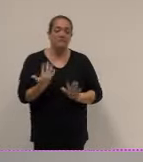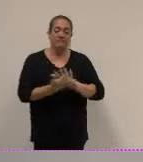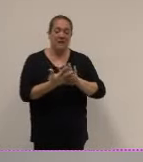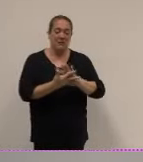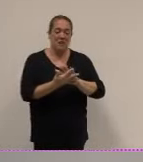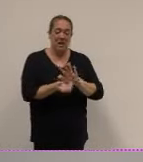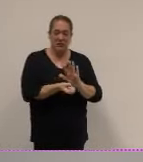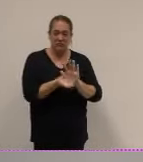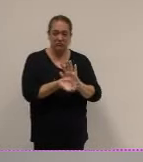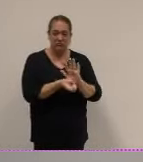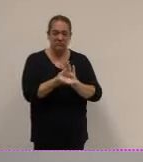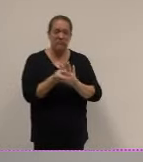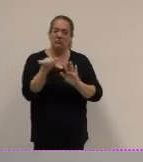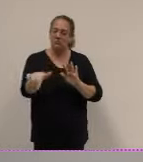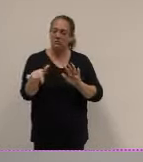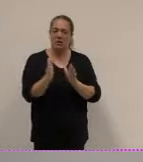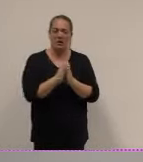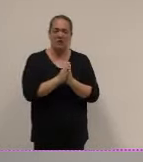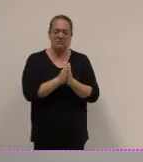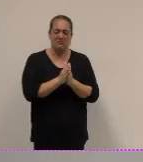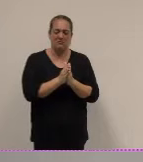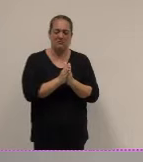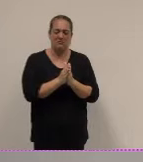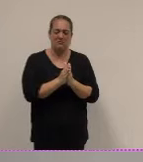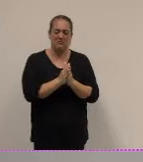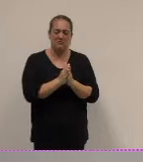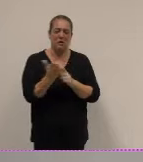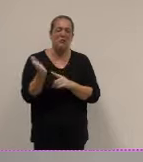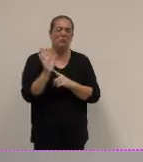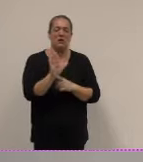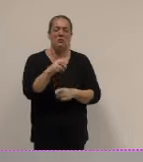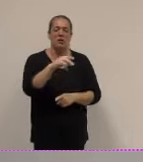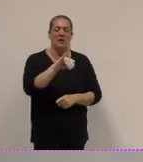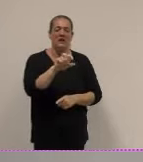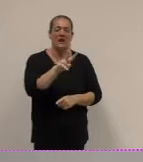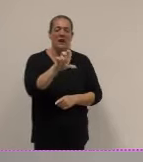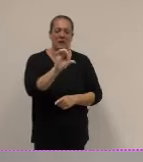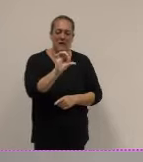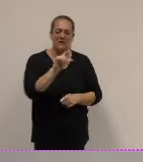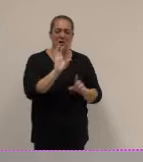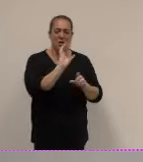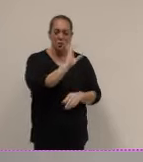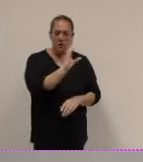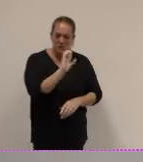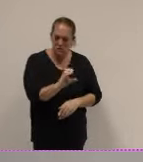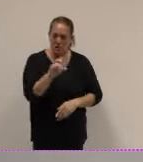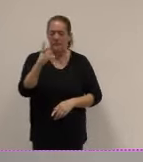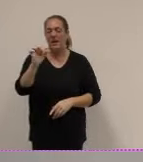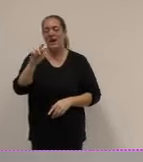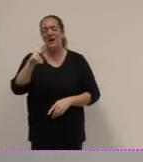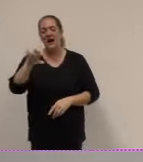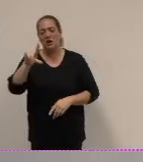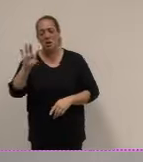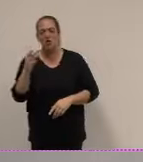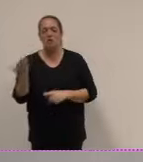palabras que han dicho pues tanto la portavoz Nieves Lady Barreto del Grupo Coalición Canaria y Carlos Cabrera